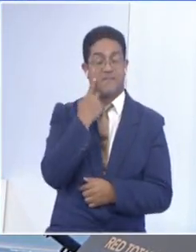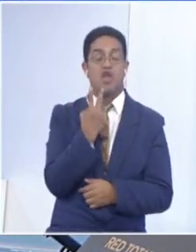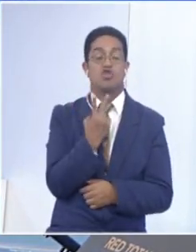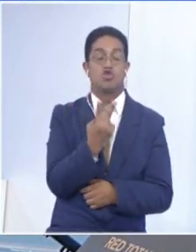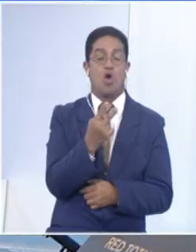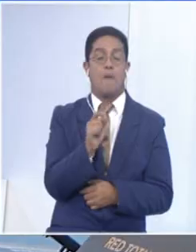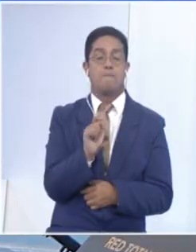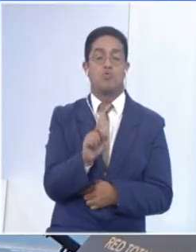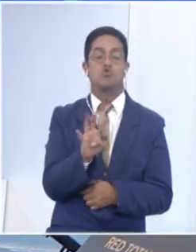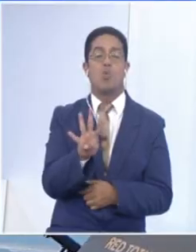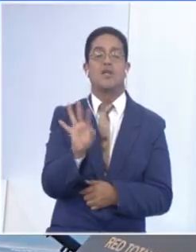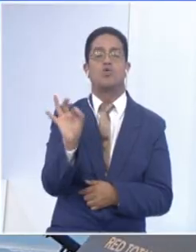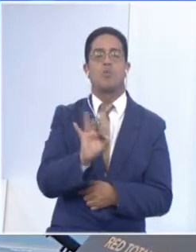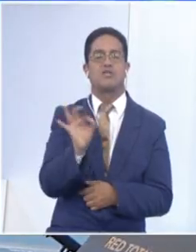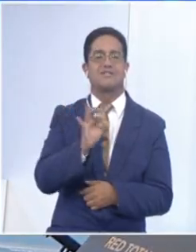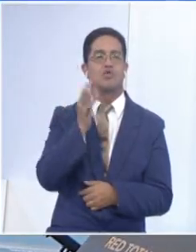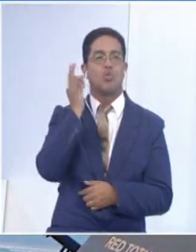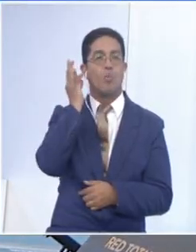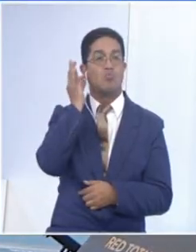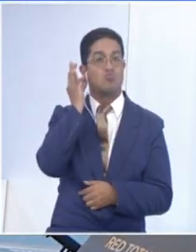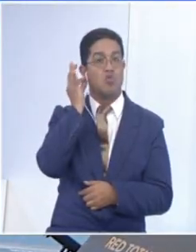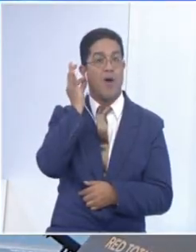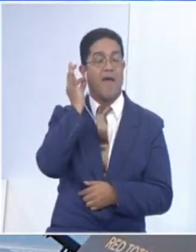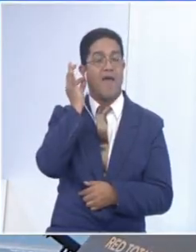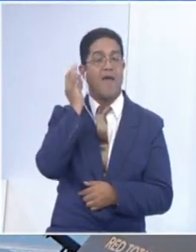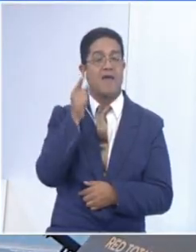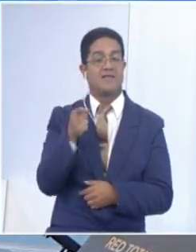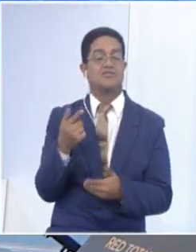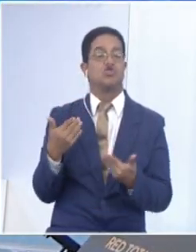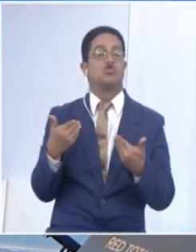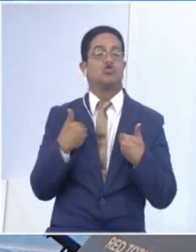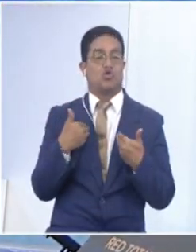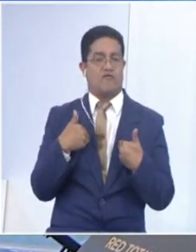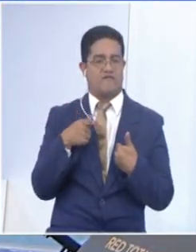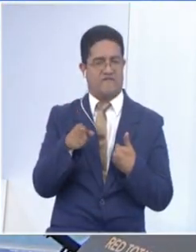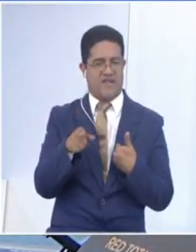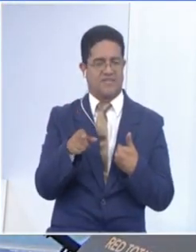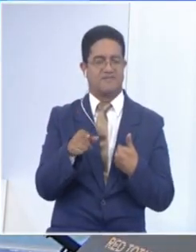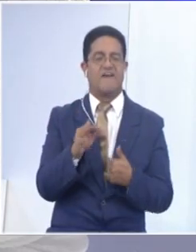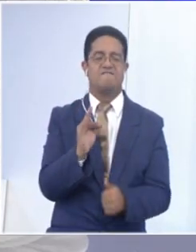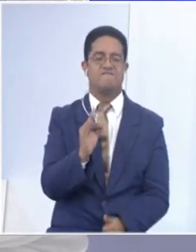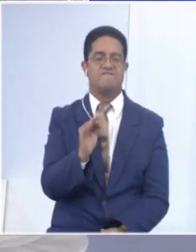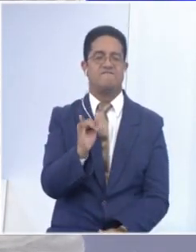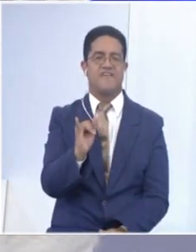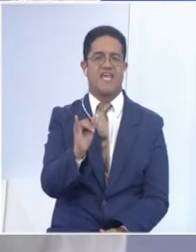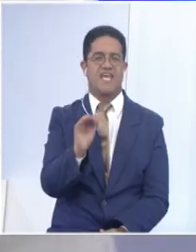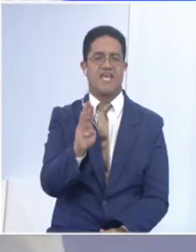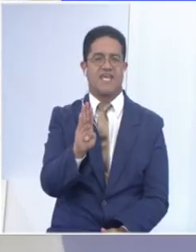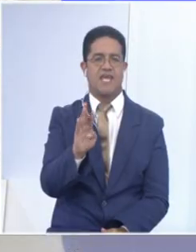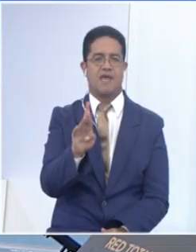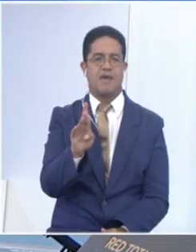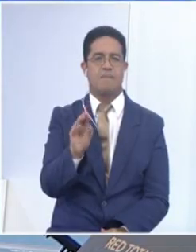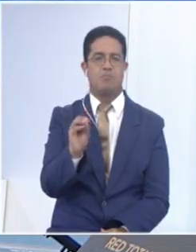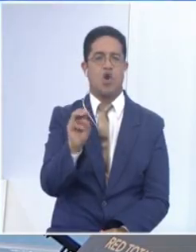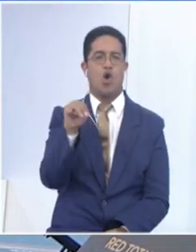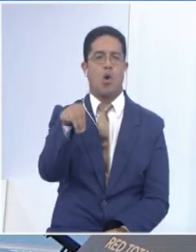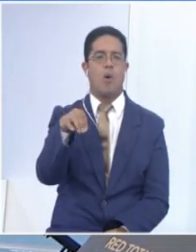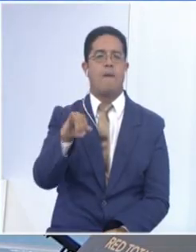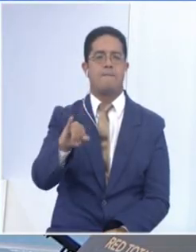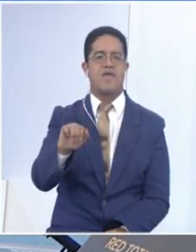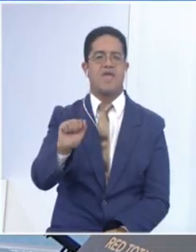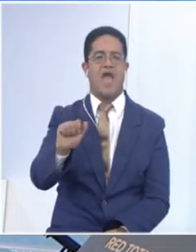las mujeres generalmente sufren de fibromialgia y sin embargo la mayoría de las